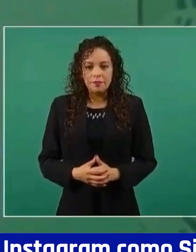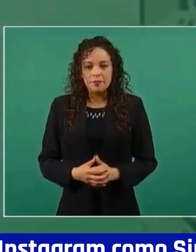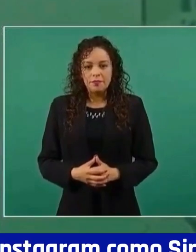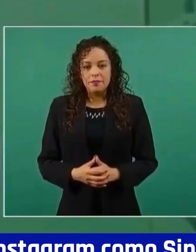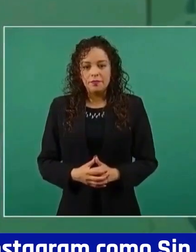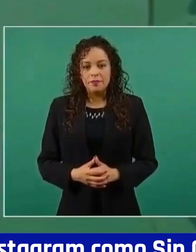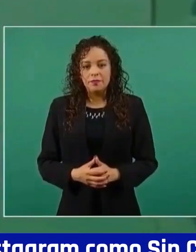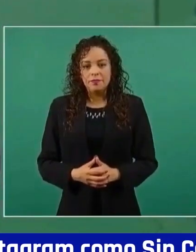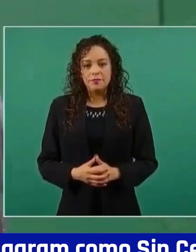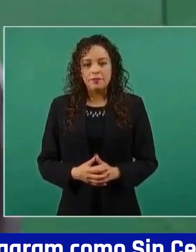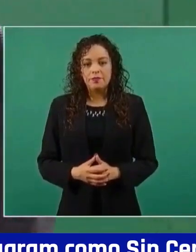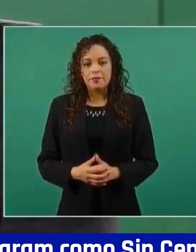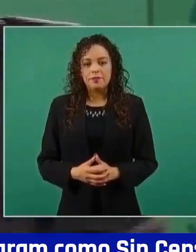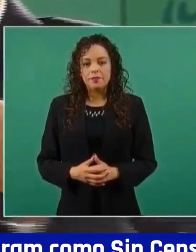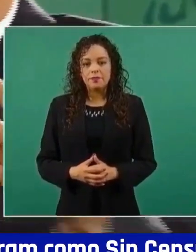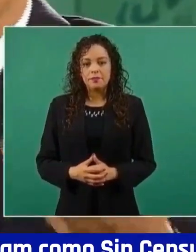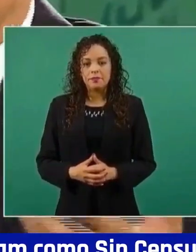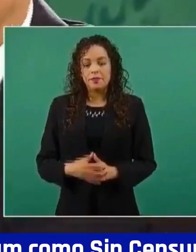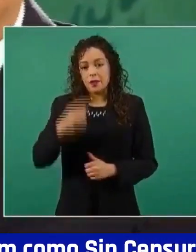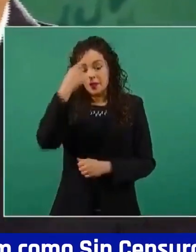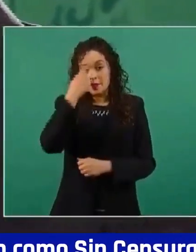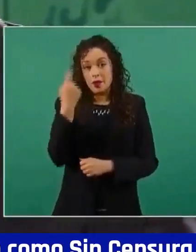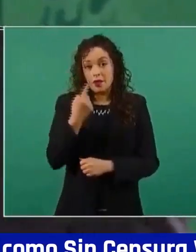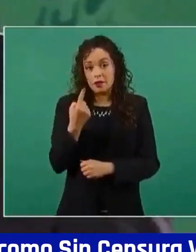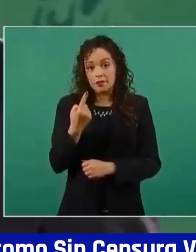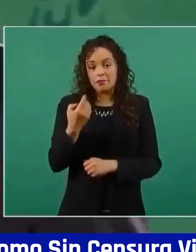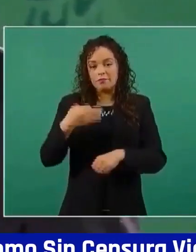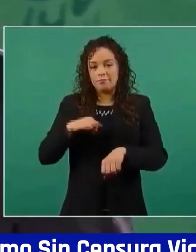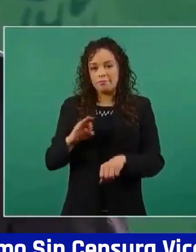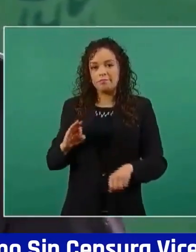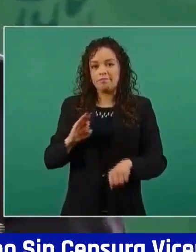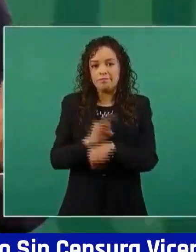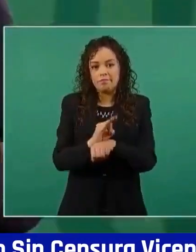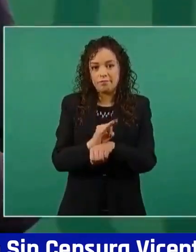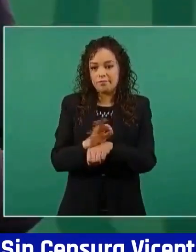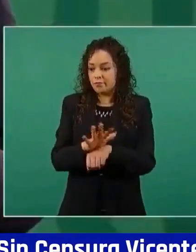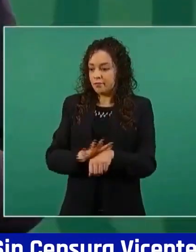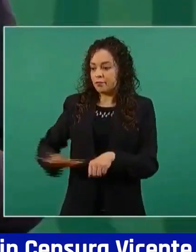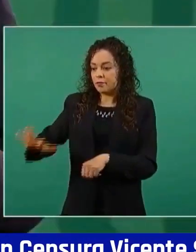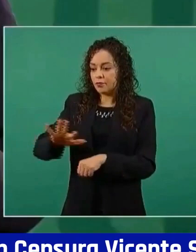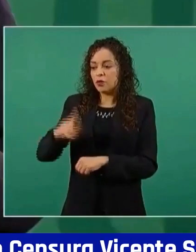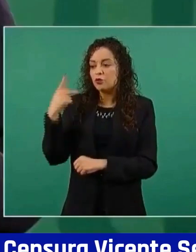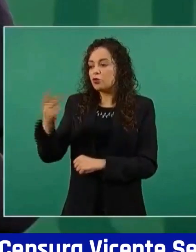el propósito de respaldar la política de saqueo.